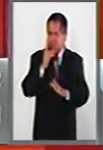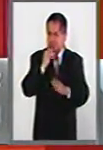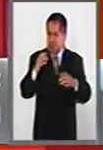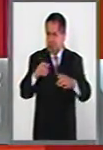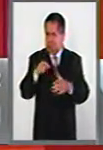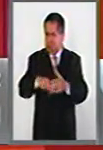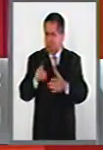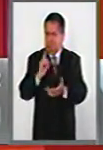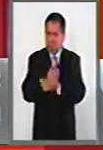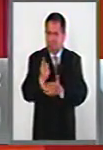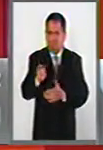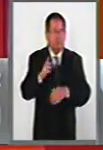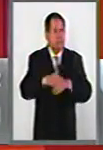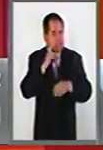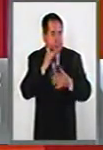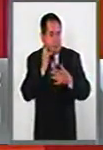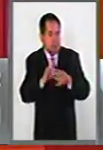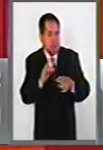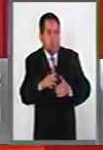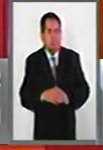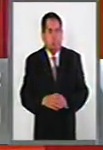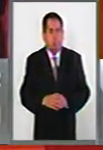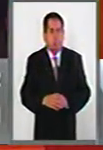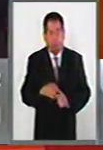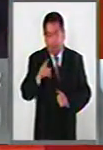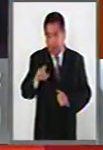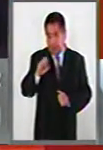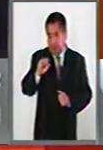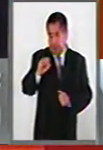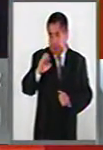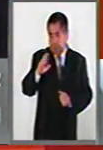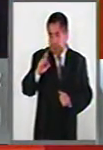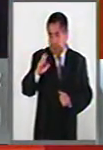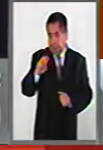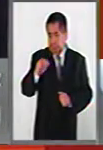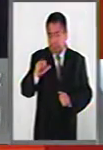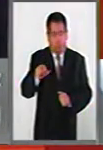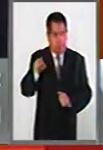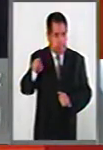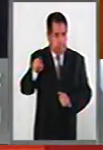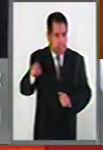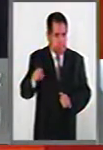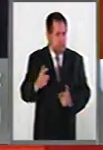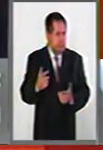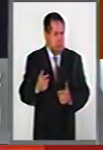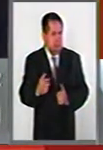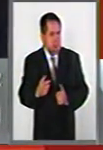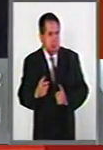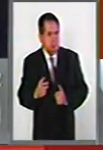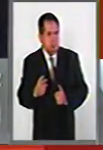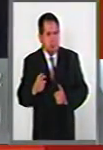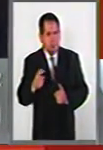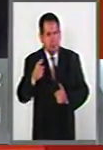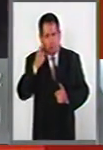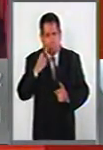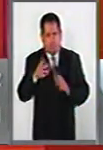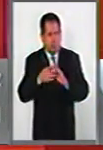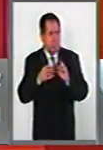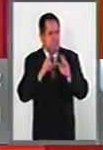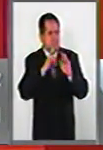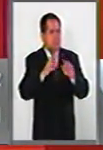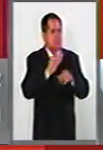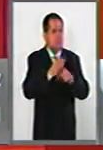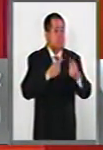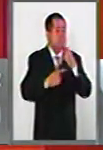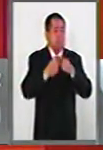siguiente. Bien, la Secretaría de la Defensa Nacional, para contestarles a quienes han